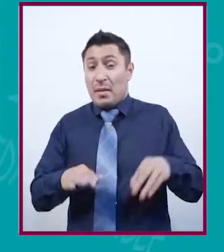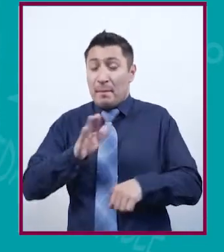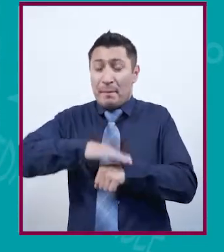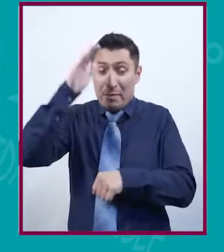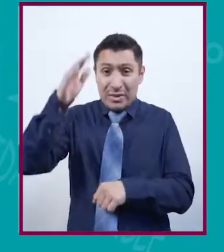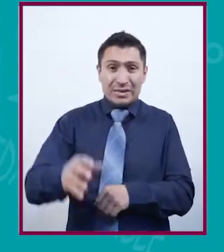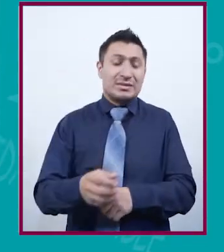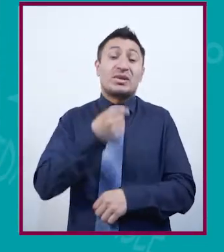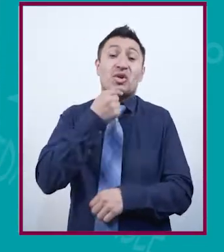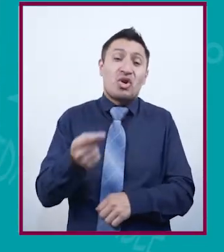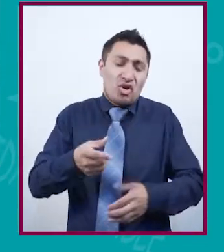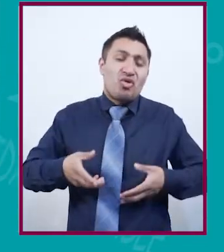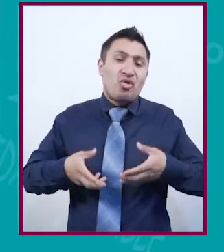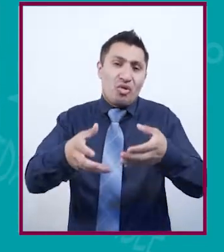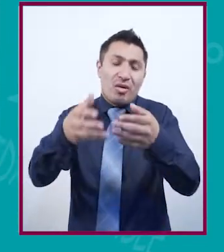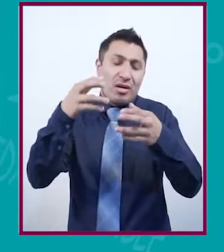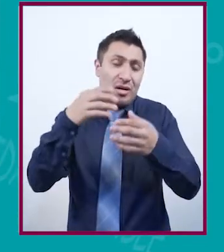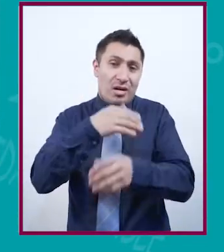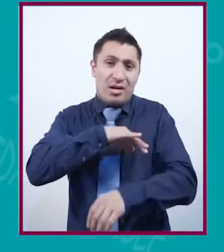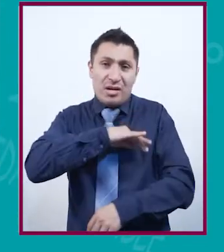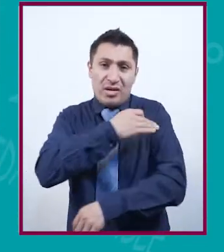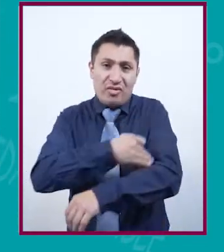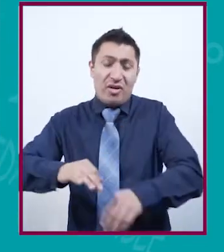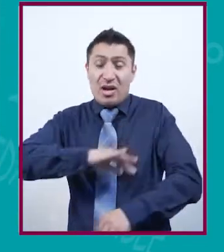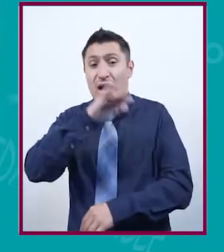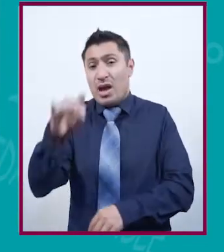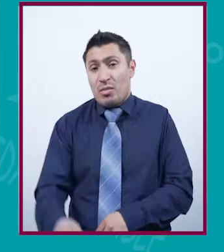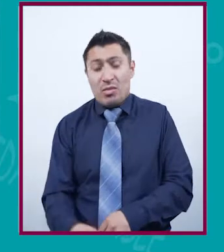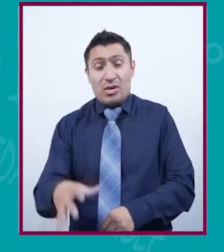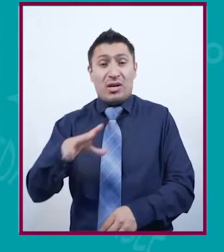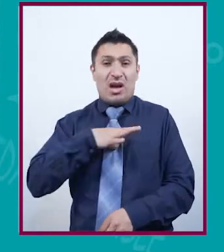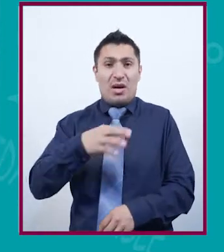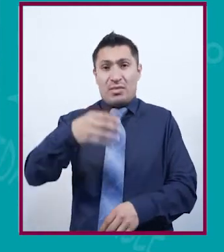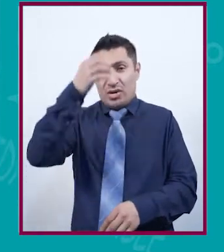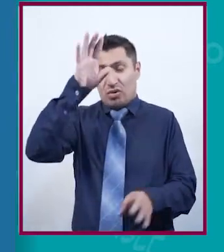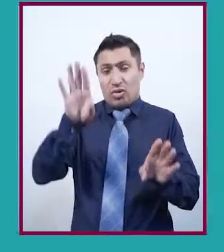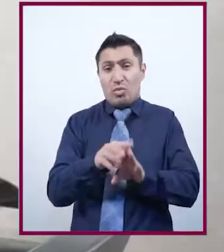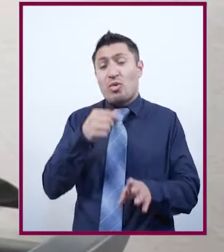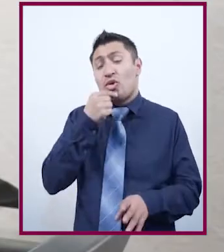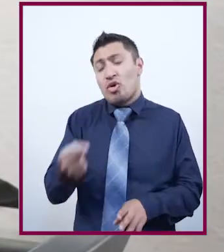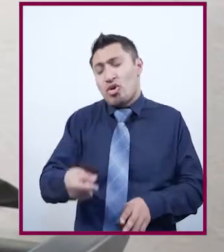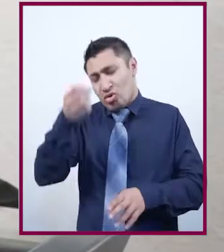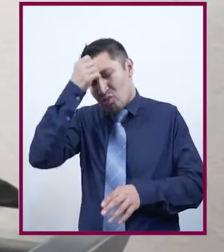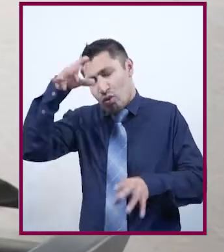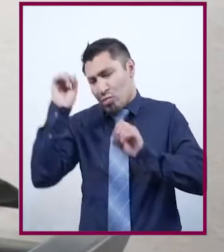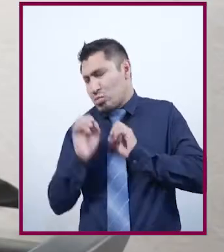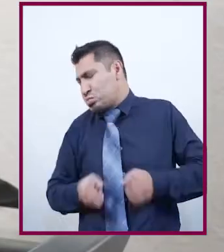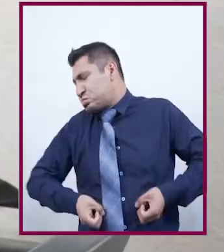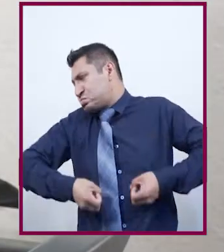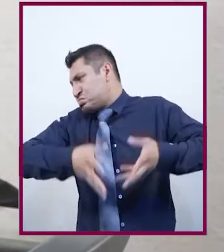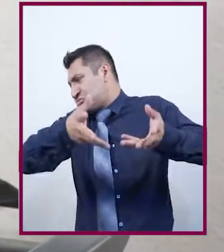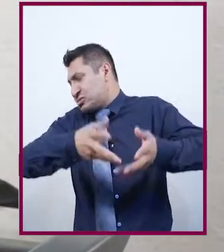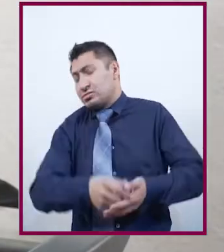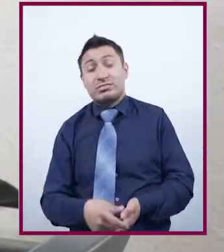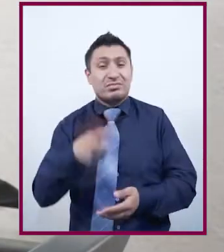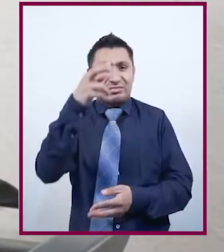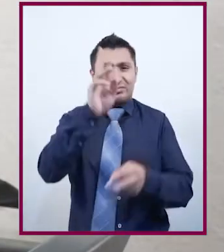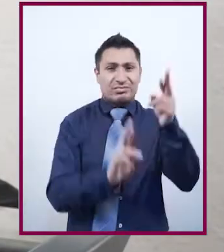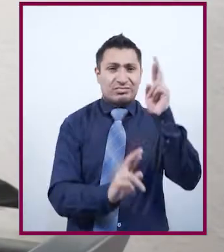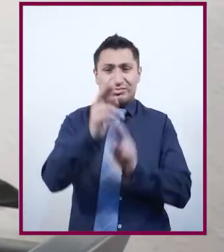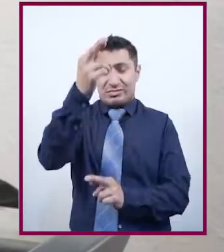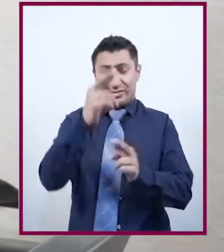que era común verlos en la calle, acompañados de la marginación y el olvido. A la par de estas circunstancias, el